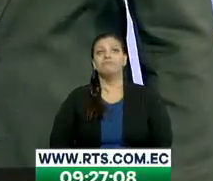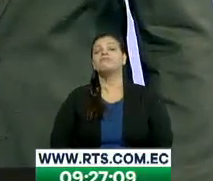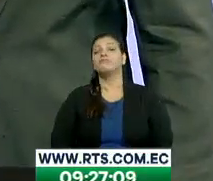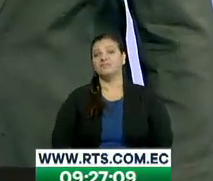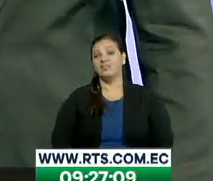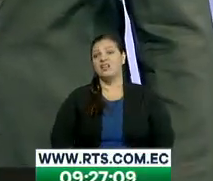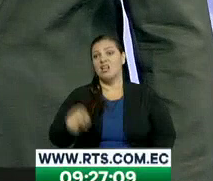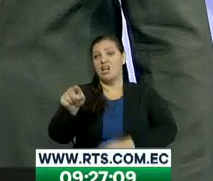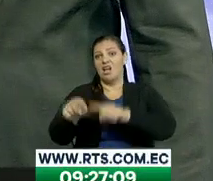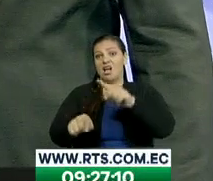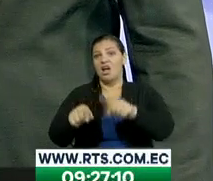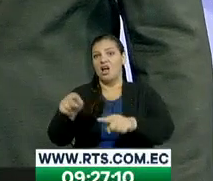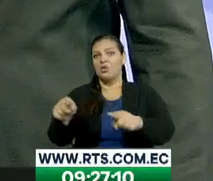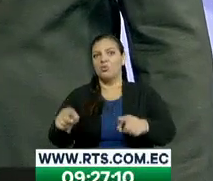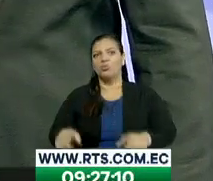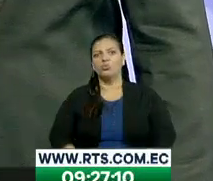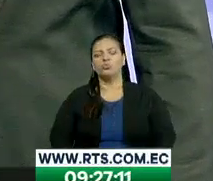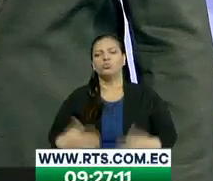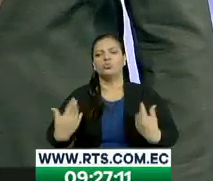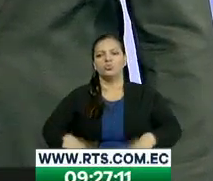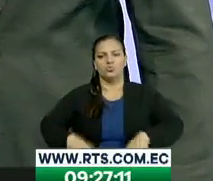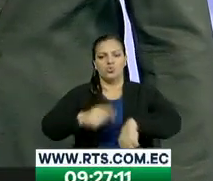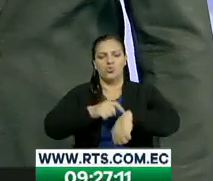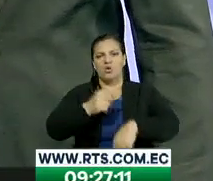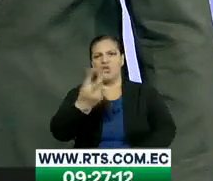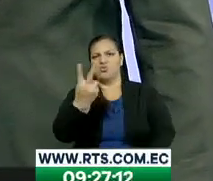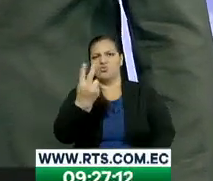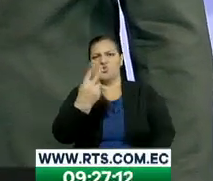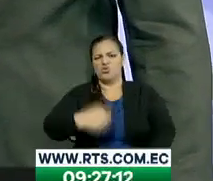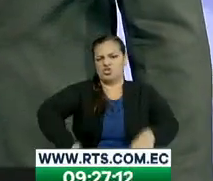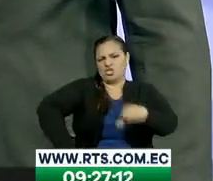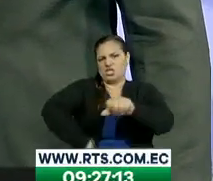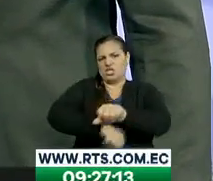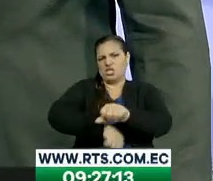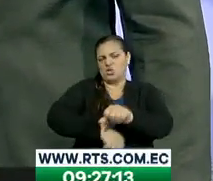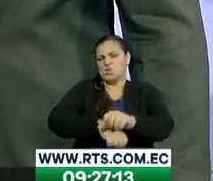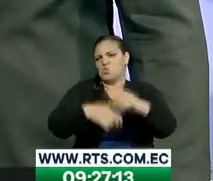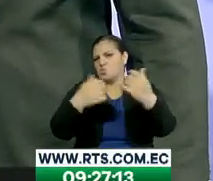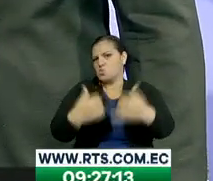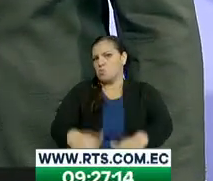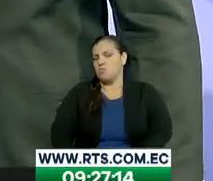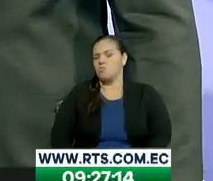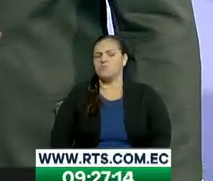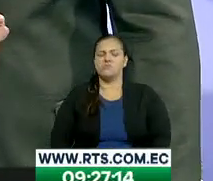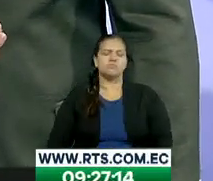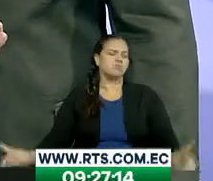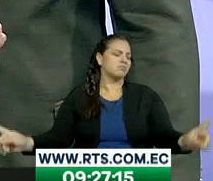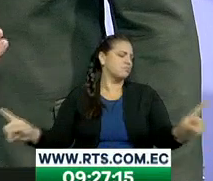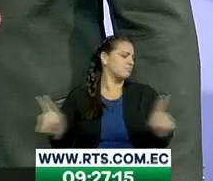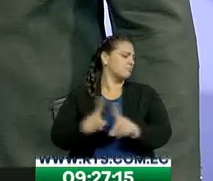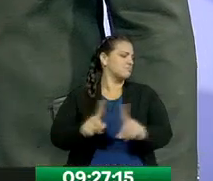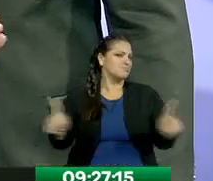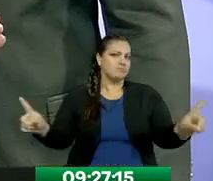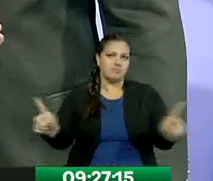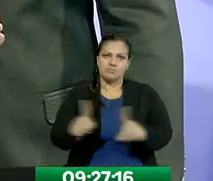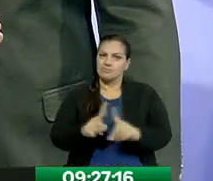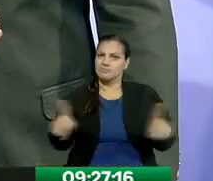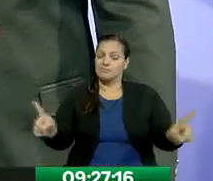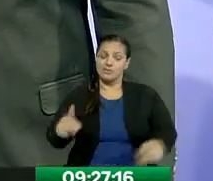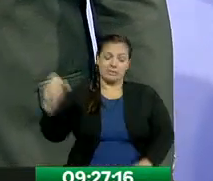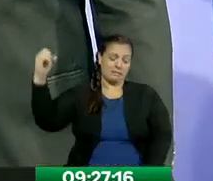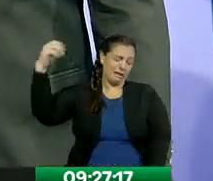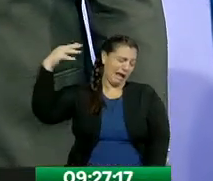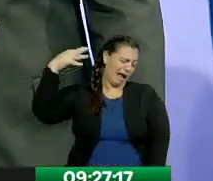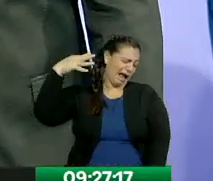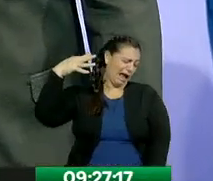día con una radiación expuesta, ya saben, y hay indudablemente informes científicos que precisamente los rayos